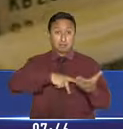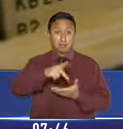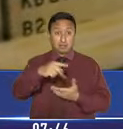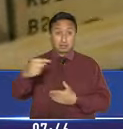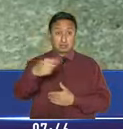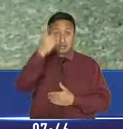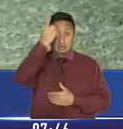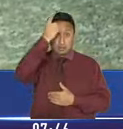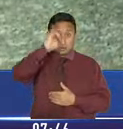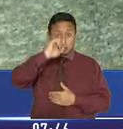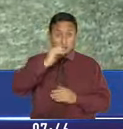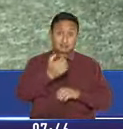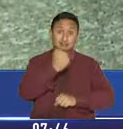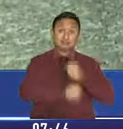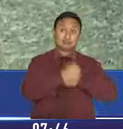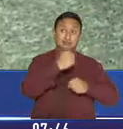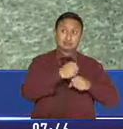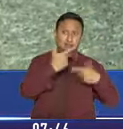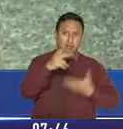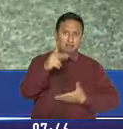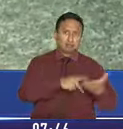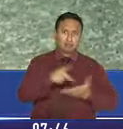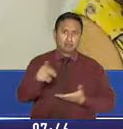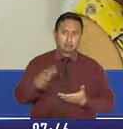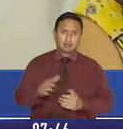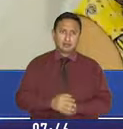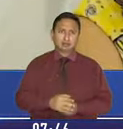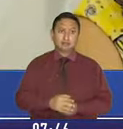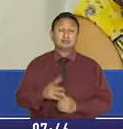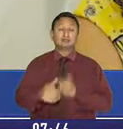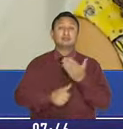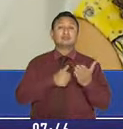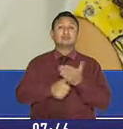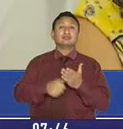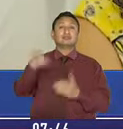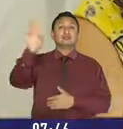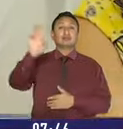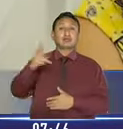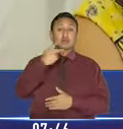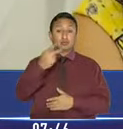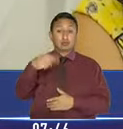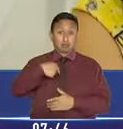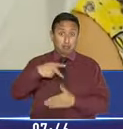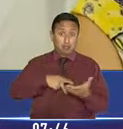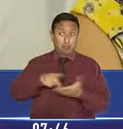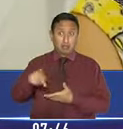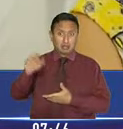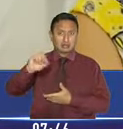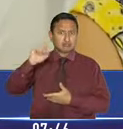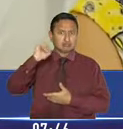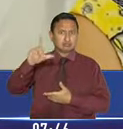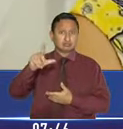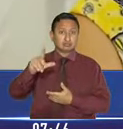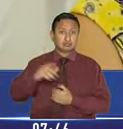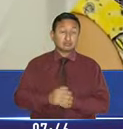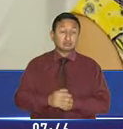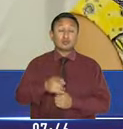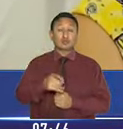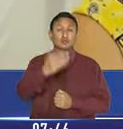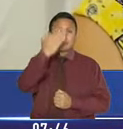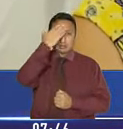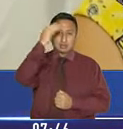al 2021. El Ministerio de Salud Pública es el que más ha pagado. Tenemos una deuda porque ustedes saben que nosotros estamos